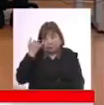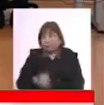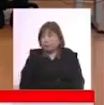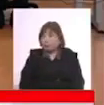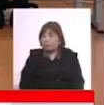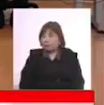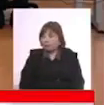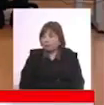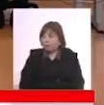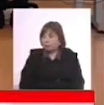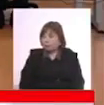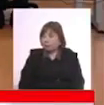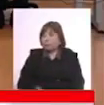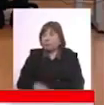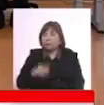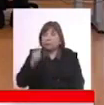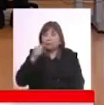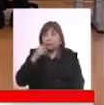Alegría a favor.